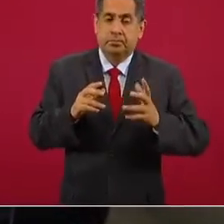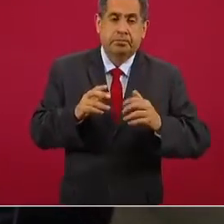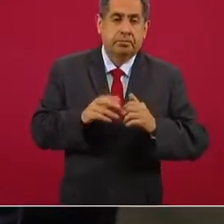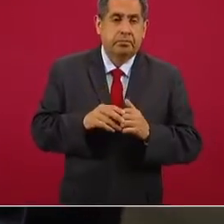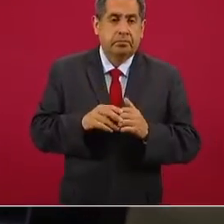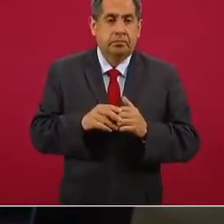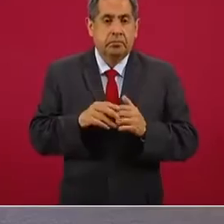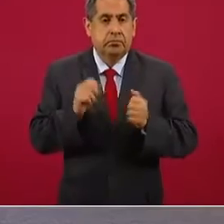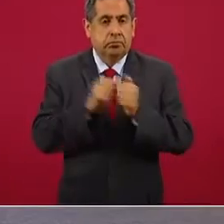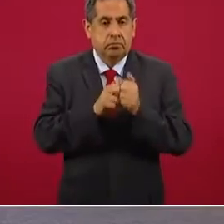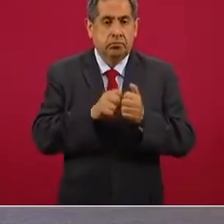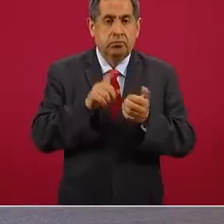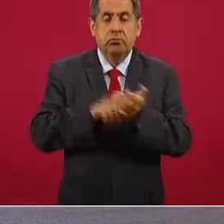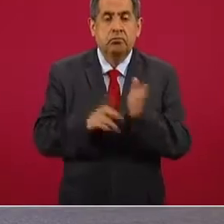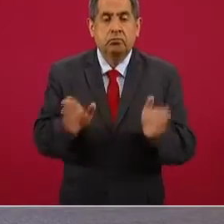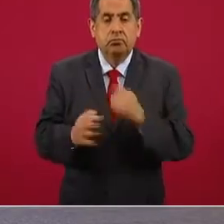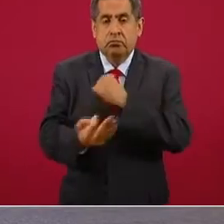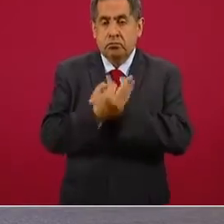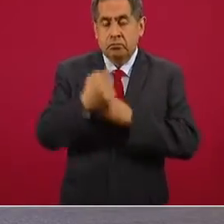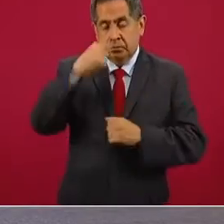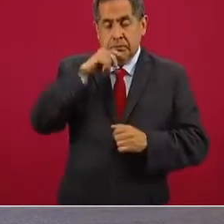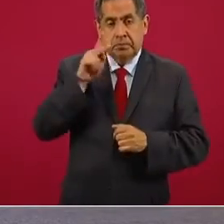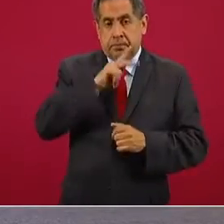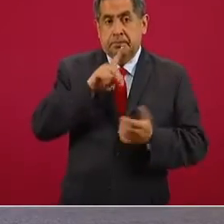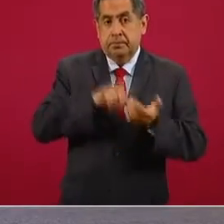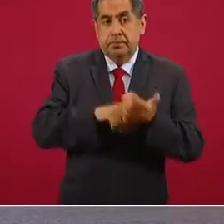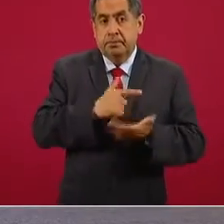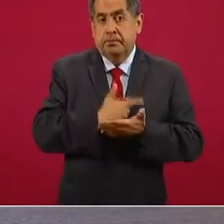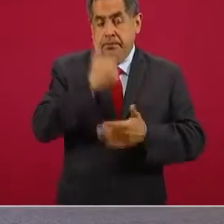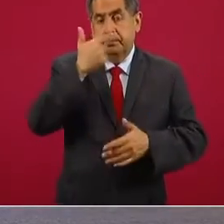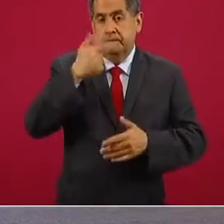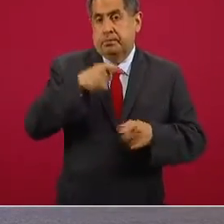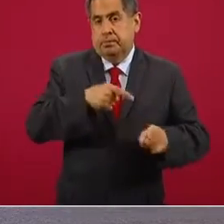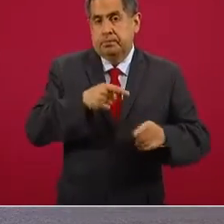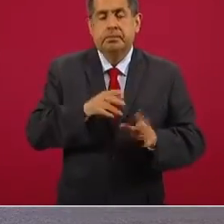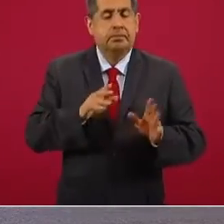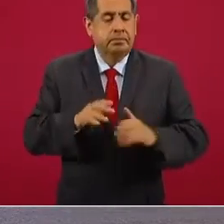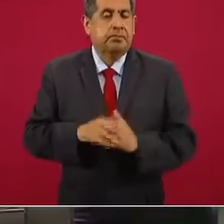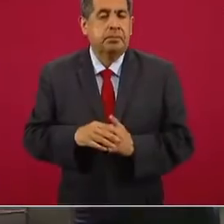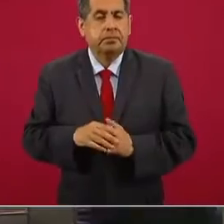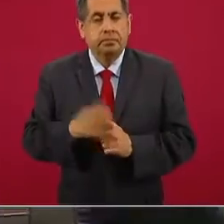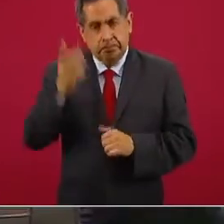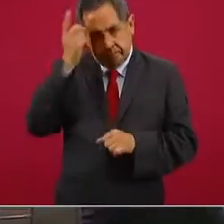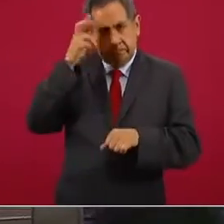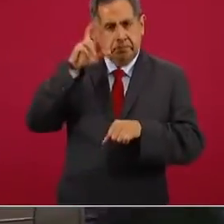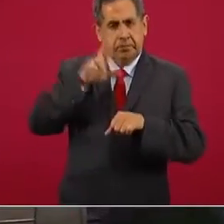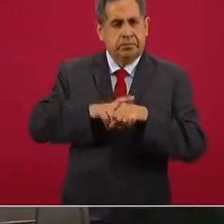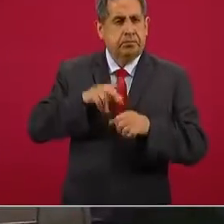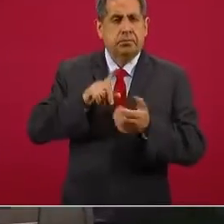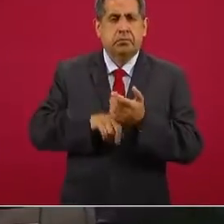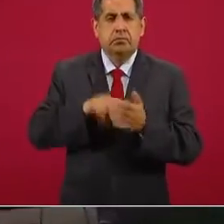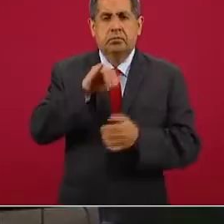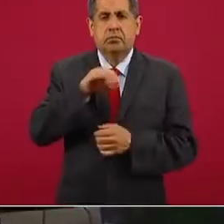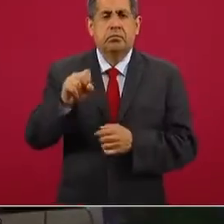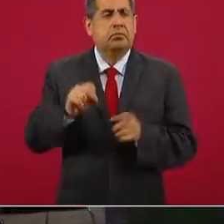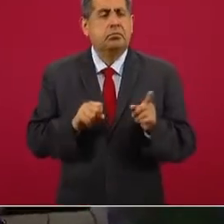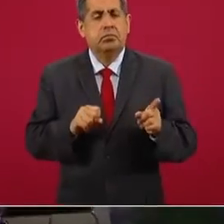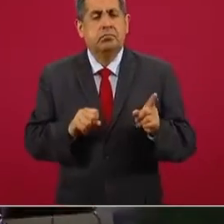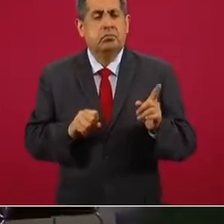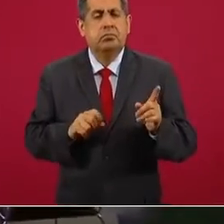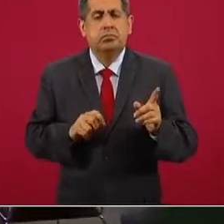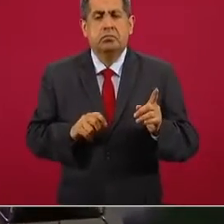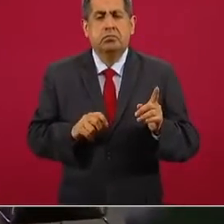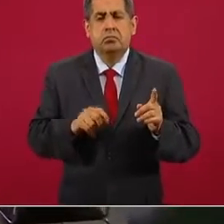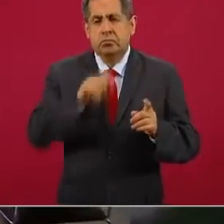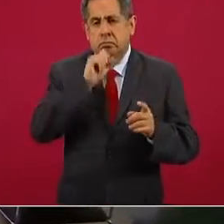con ventilador, lo tenemos. Y el director del seguro